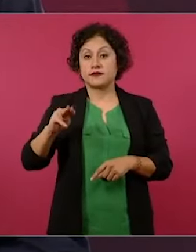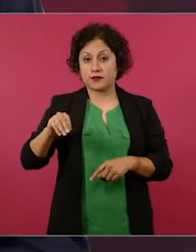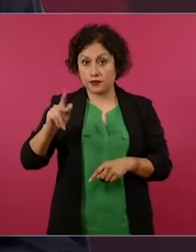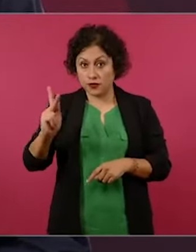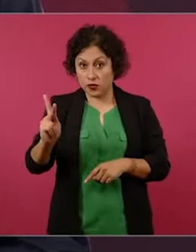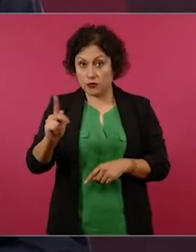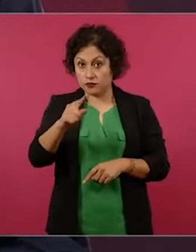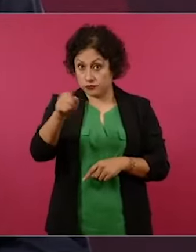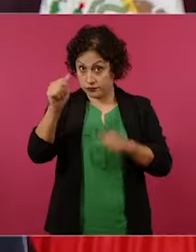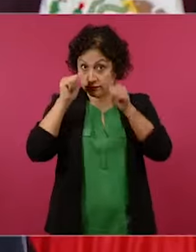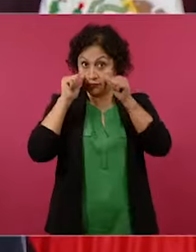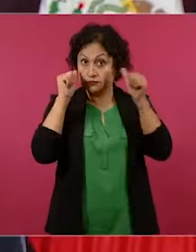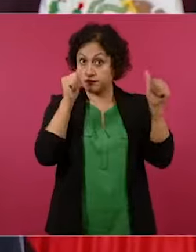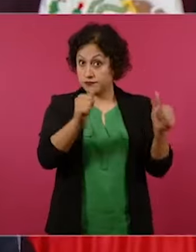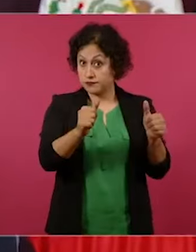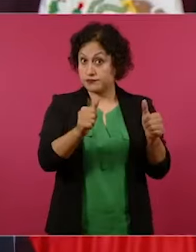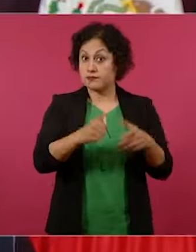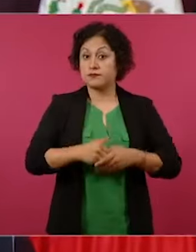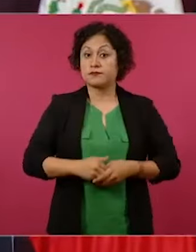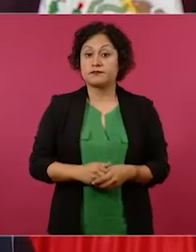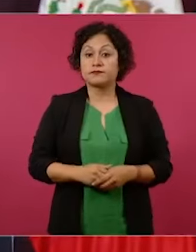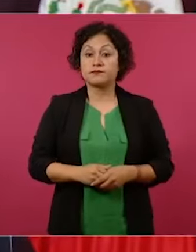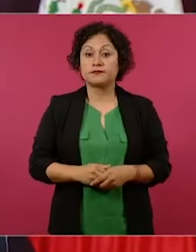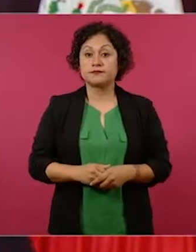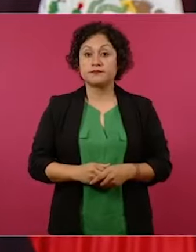No se lo pierdan.